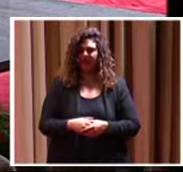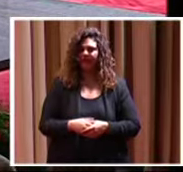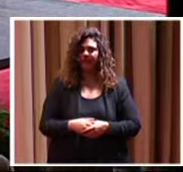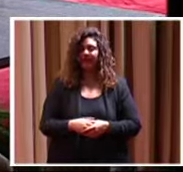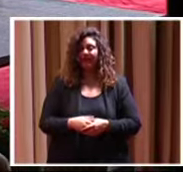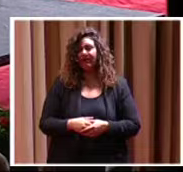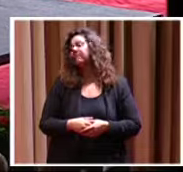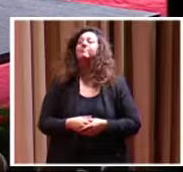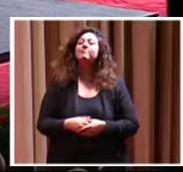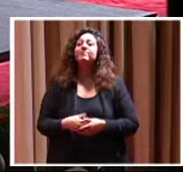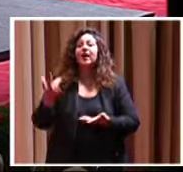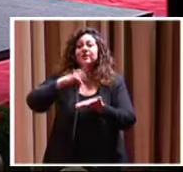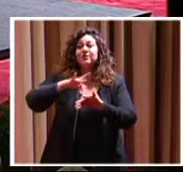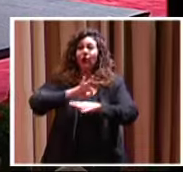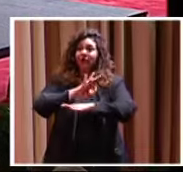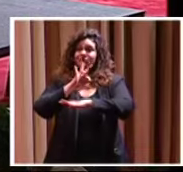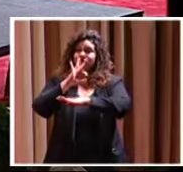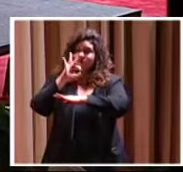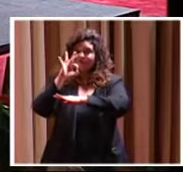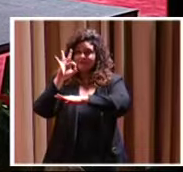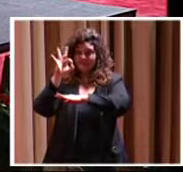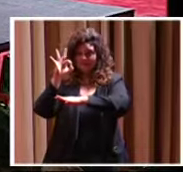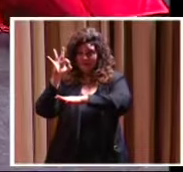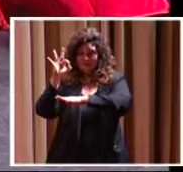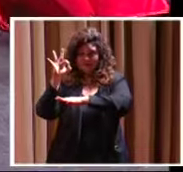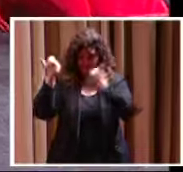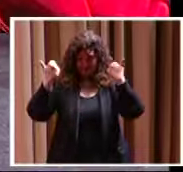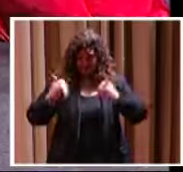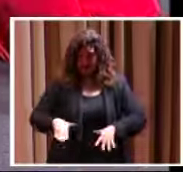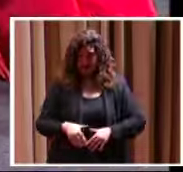La clarita del día me va,